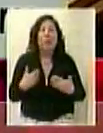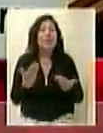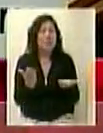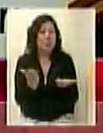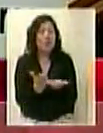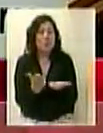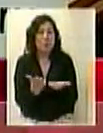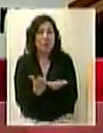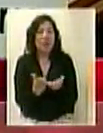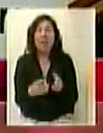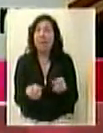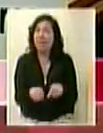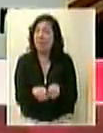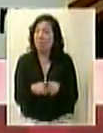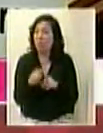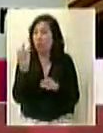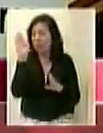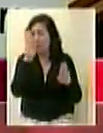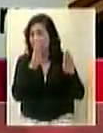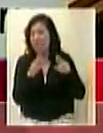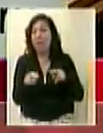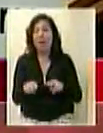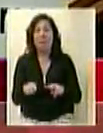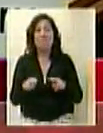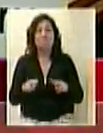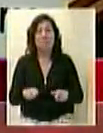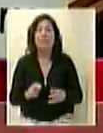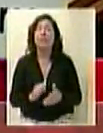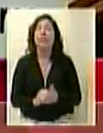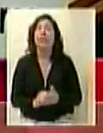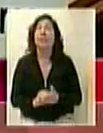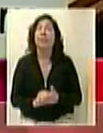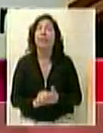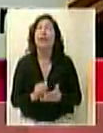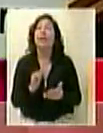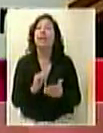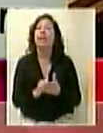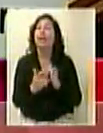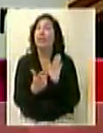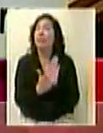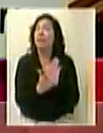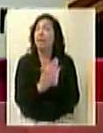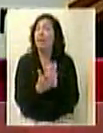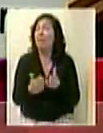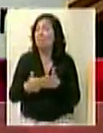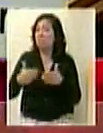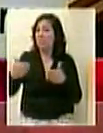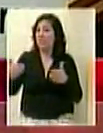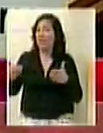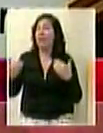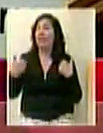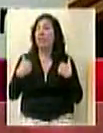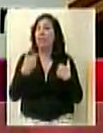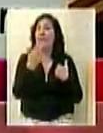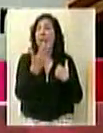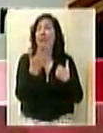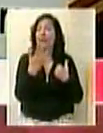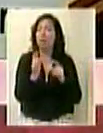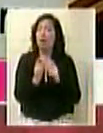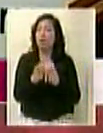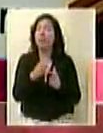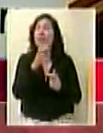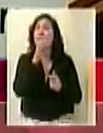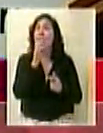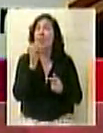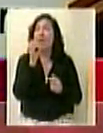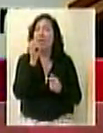estudiar. También hay una preocupación de la mesa en que en la legislatura pasada teníamos 35 congresistas